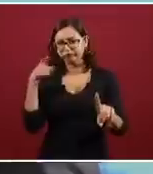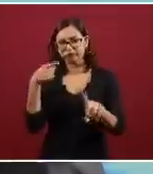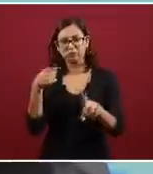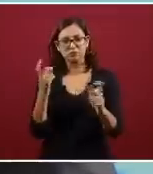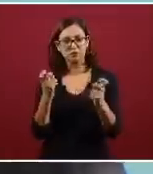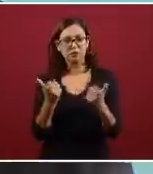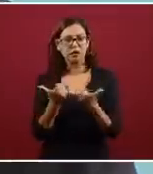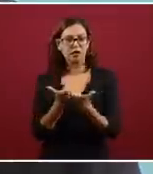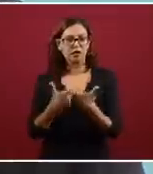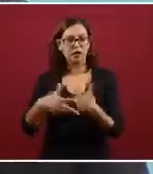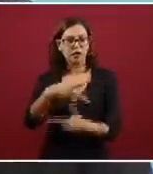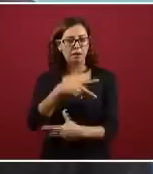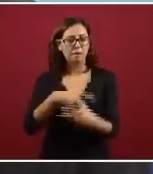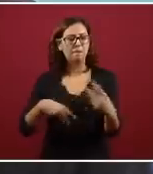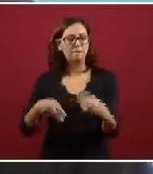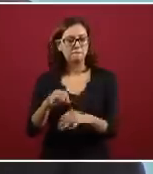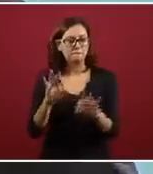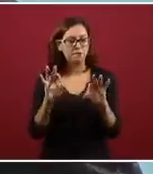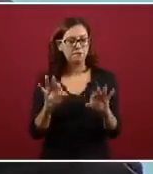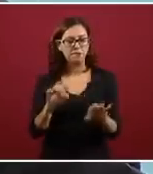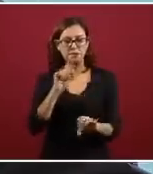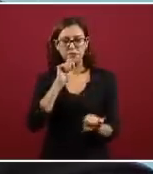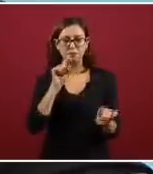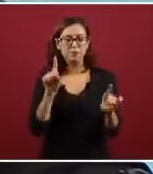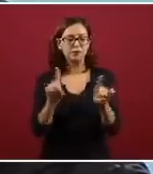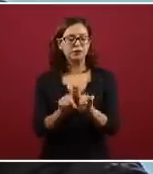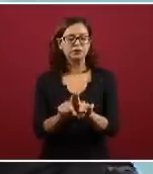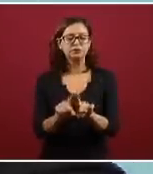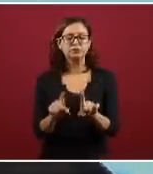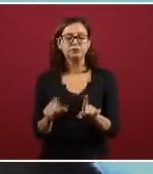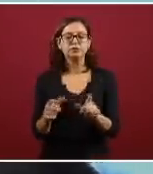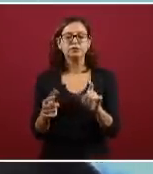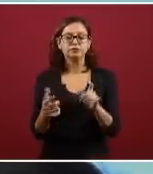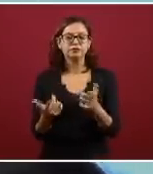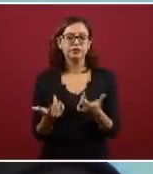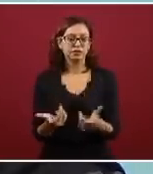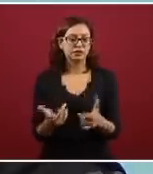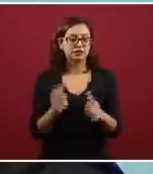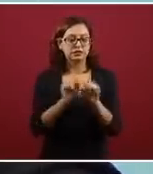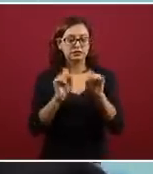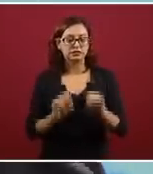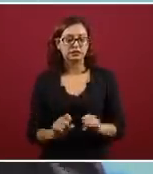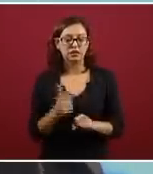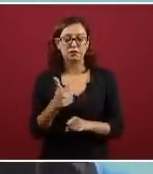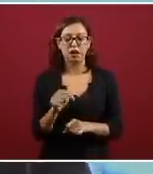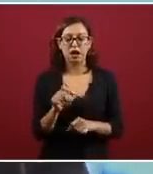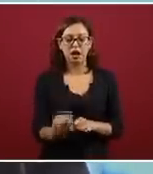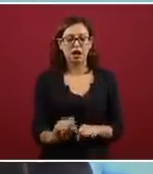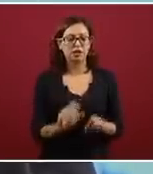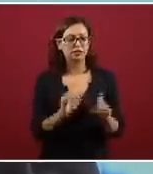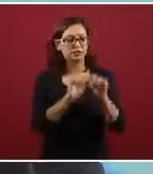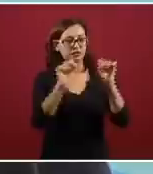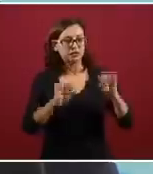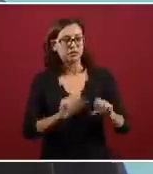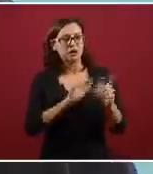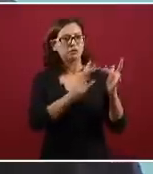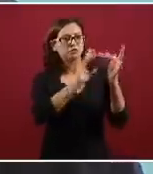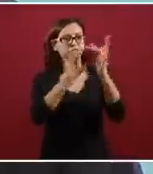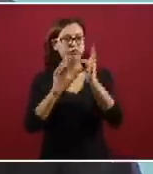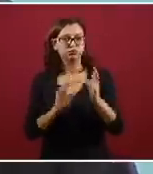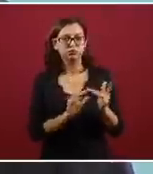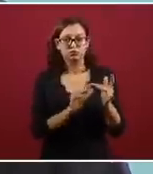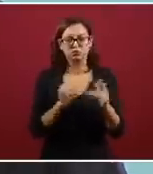muy acusada y además con un conocimiento de lo que son los sistemas de gasoductos por su participación en